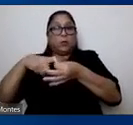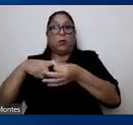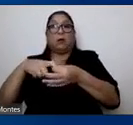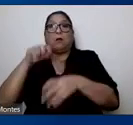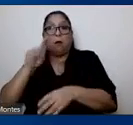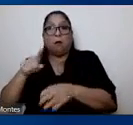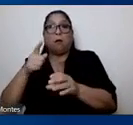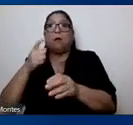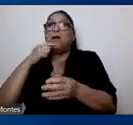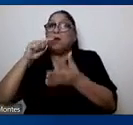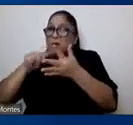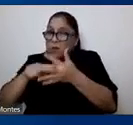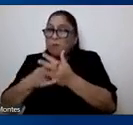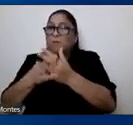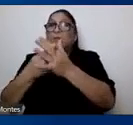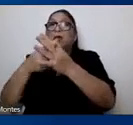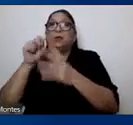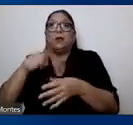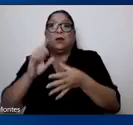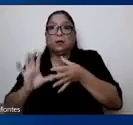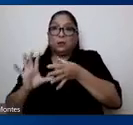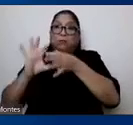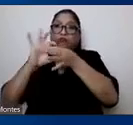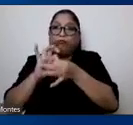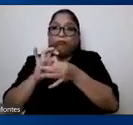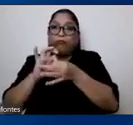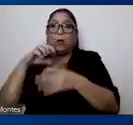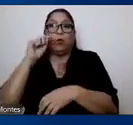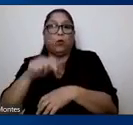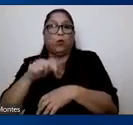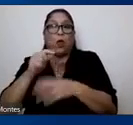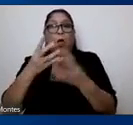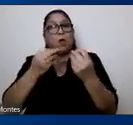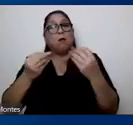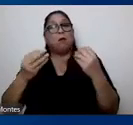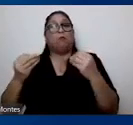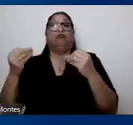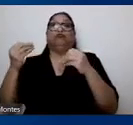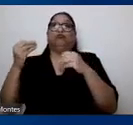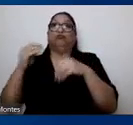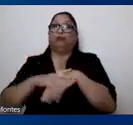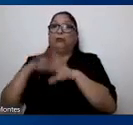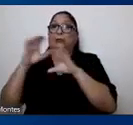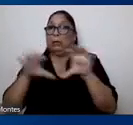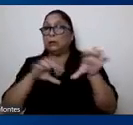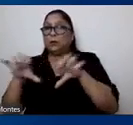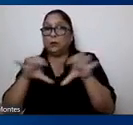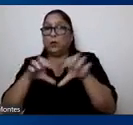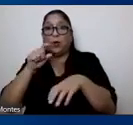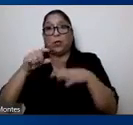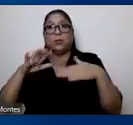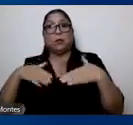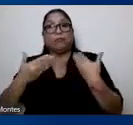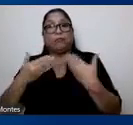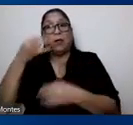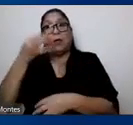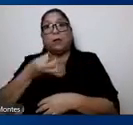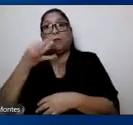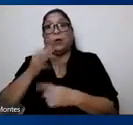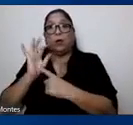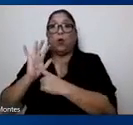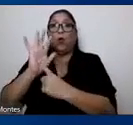Luminoso y que pues está involucrada en muchos actos de subversión, actos que pues definirían luego